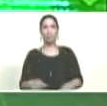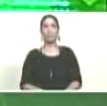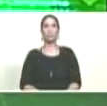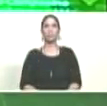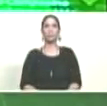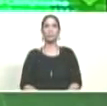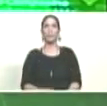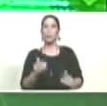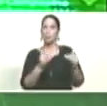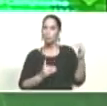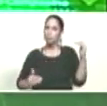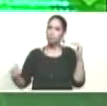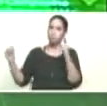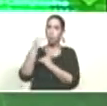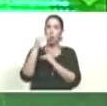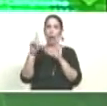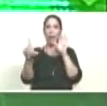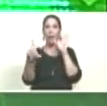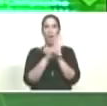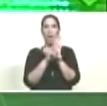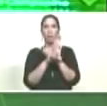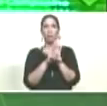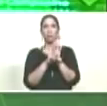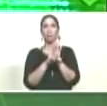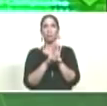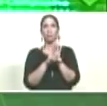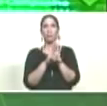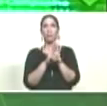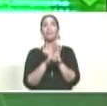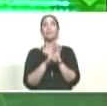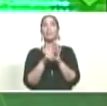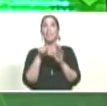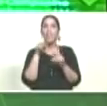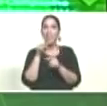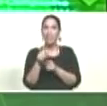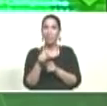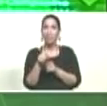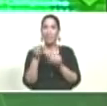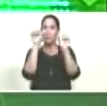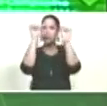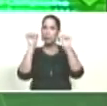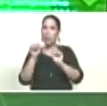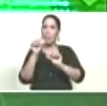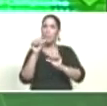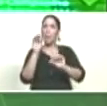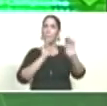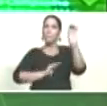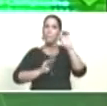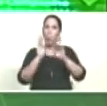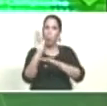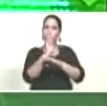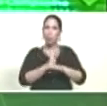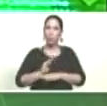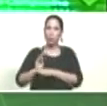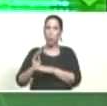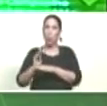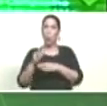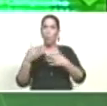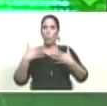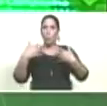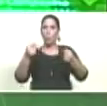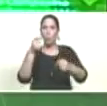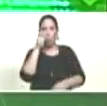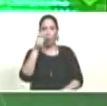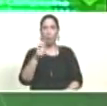están por encima de las leyes orgánicas y van a formar parte del sistema de protección constitucional del pueblo. Entonces, a donde yo